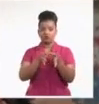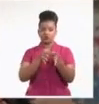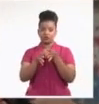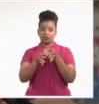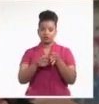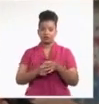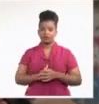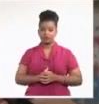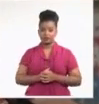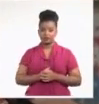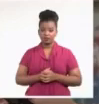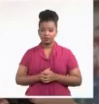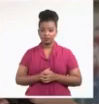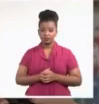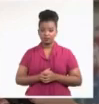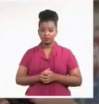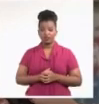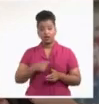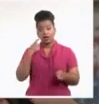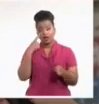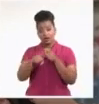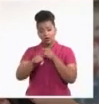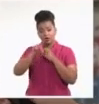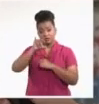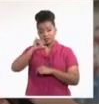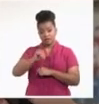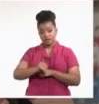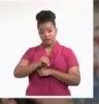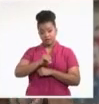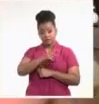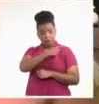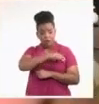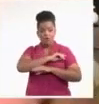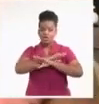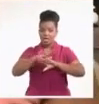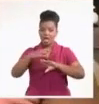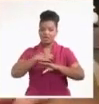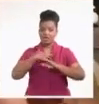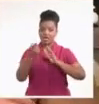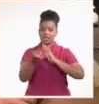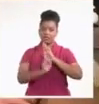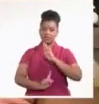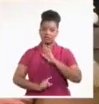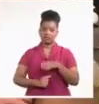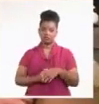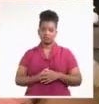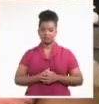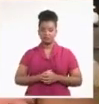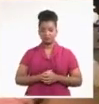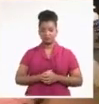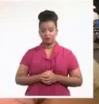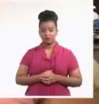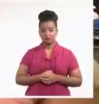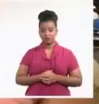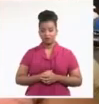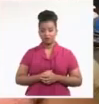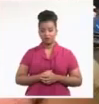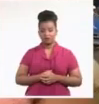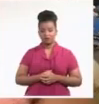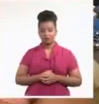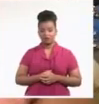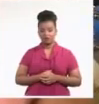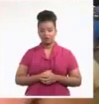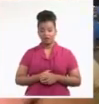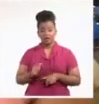y alrededor del 60% de los clientes ya tienen electricidad. ¿Y en qué momento justo estamos en